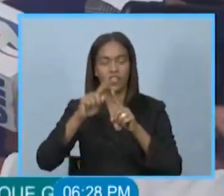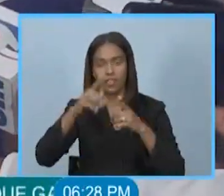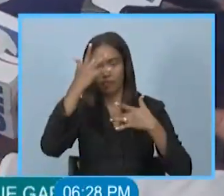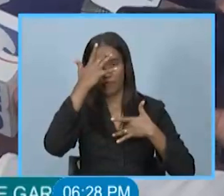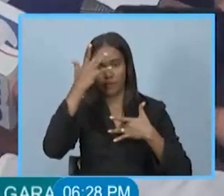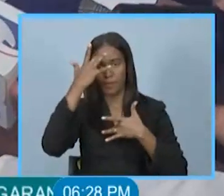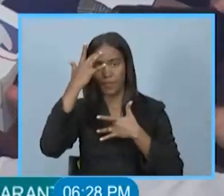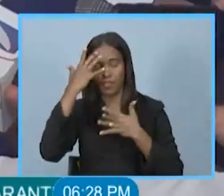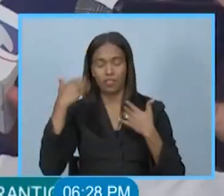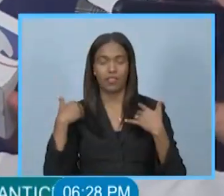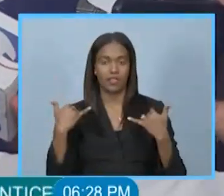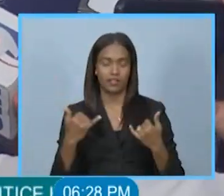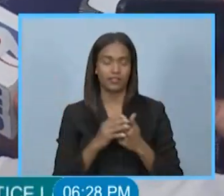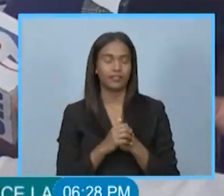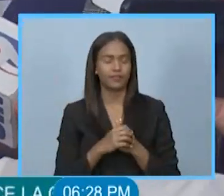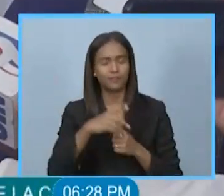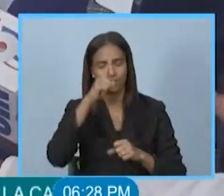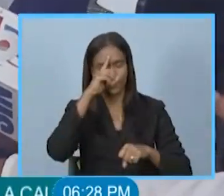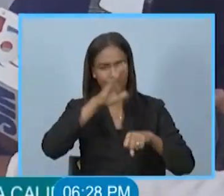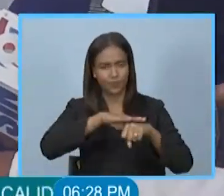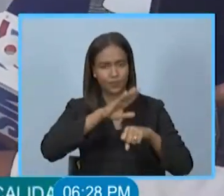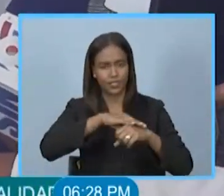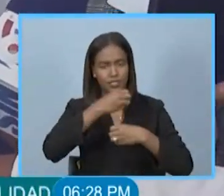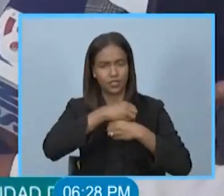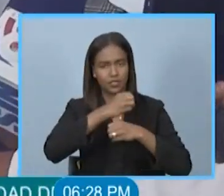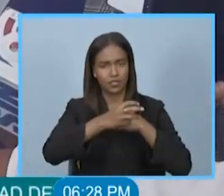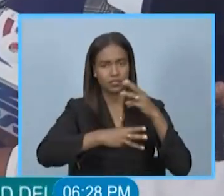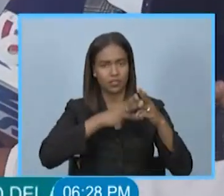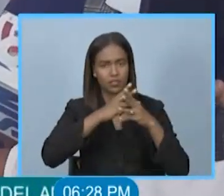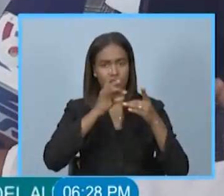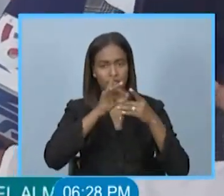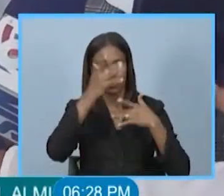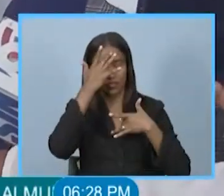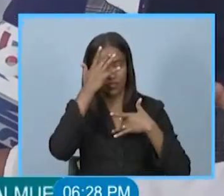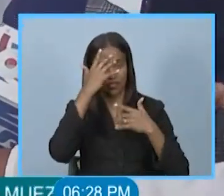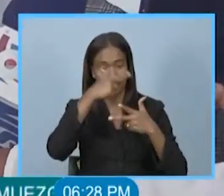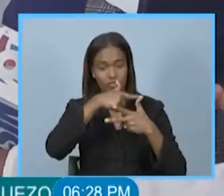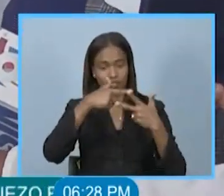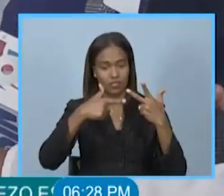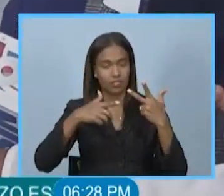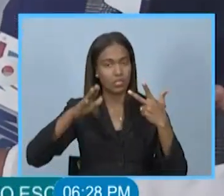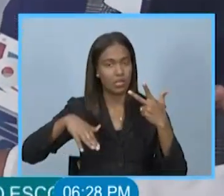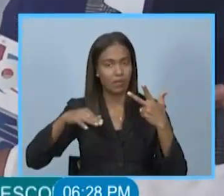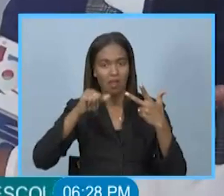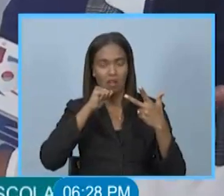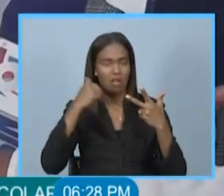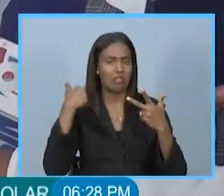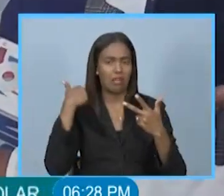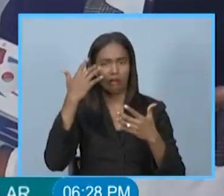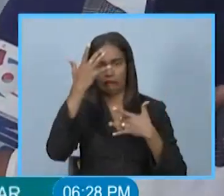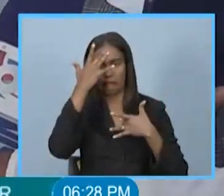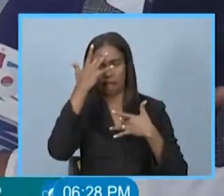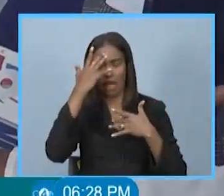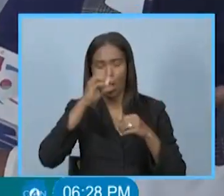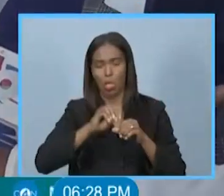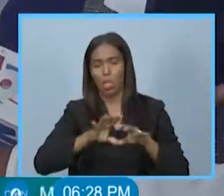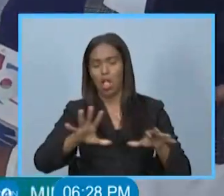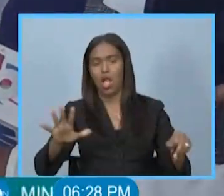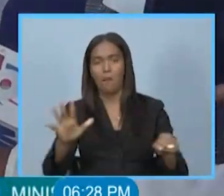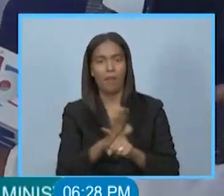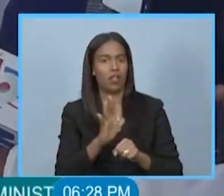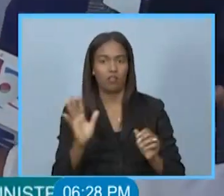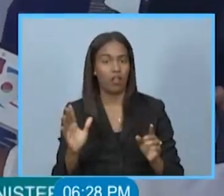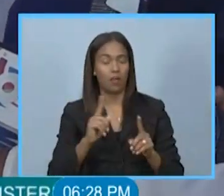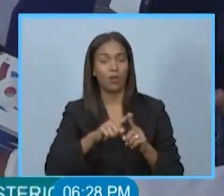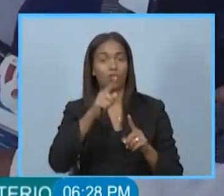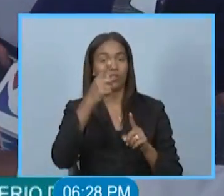por una alerta que tiene la Organización Mundial de la Salud los tres virus son todavía no ha impactado aquí el virus insidial pero usted lo